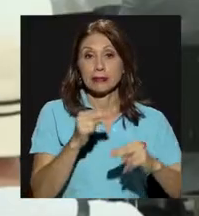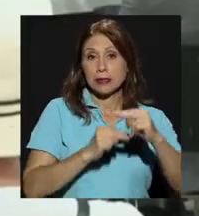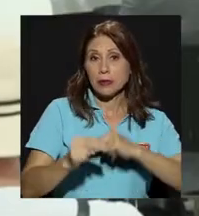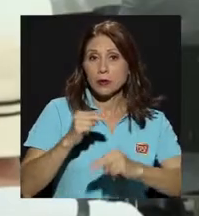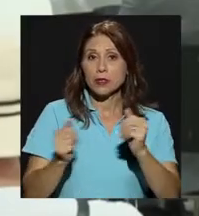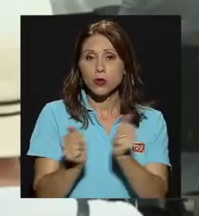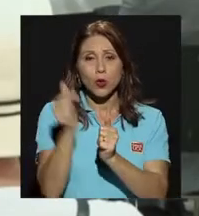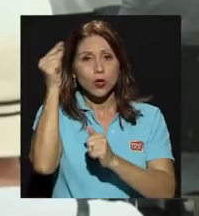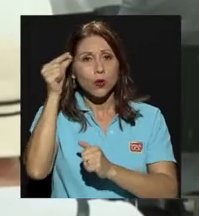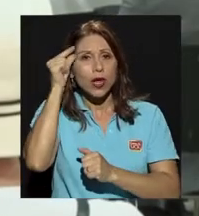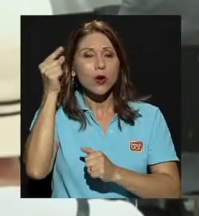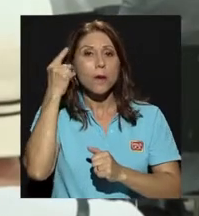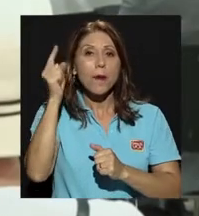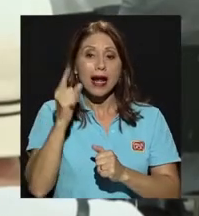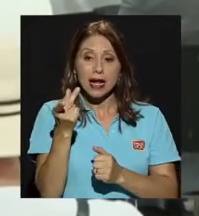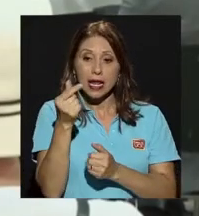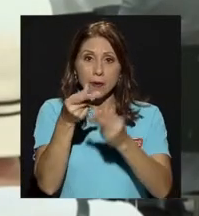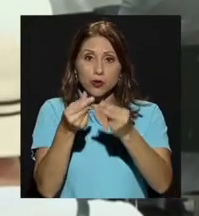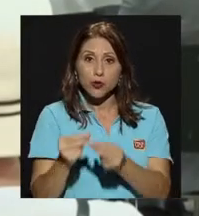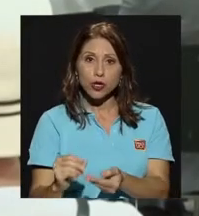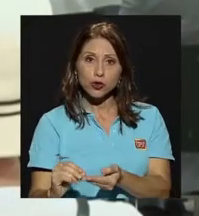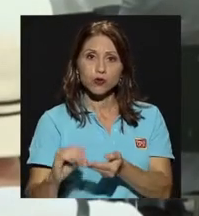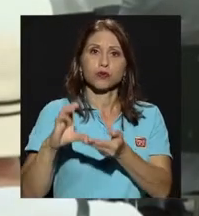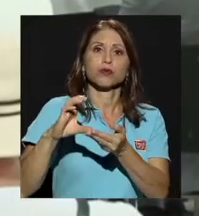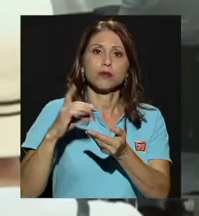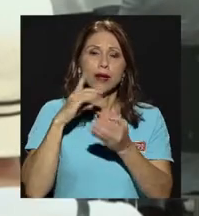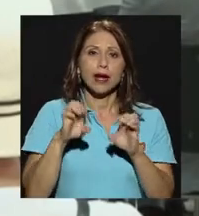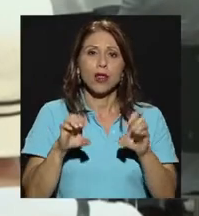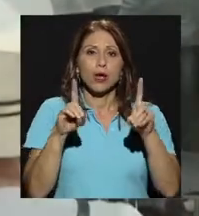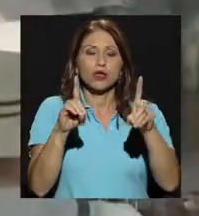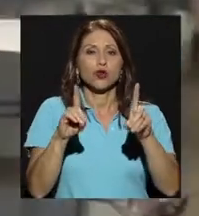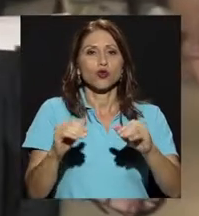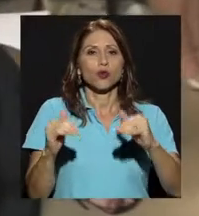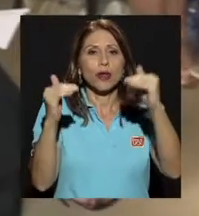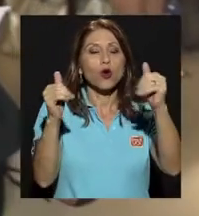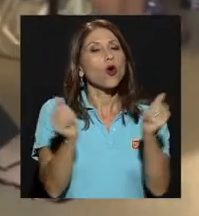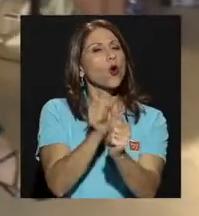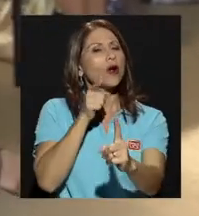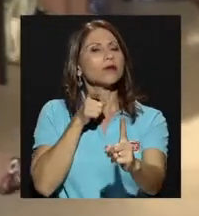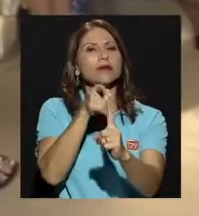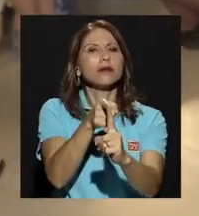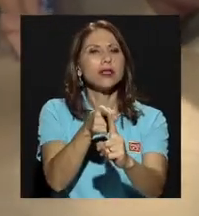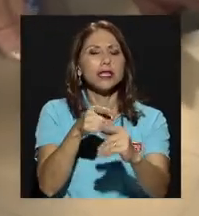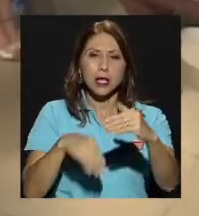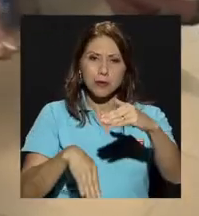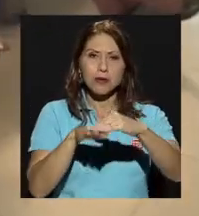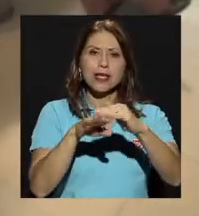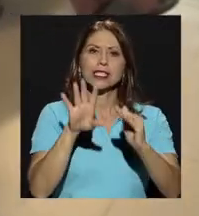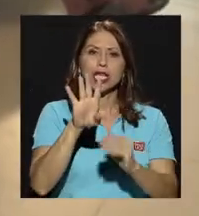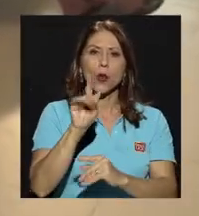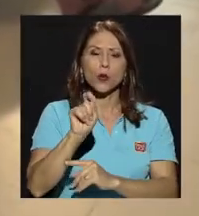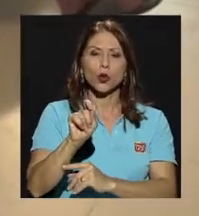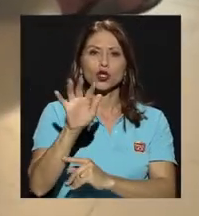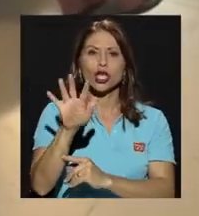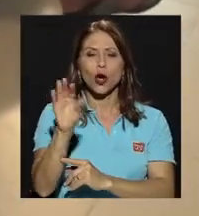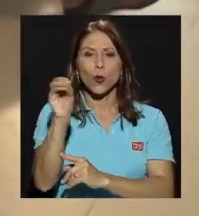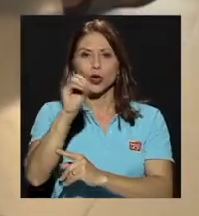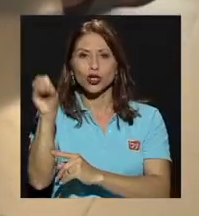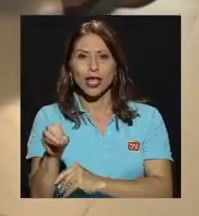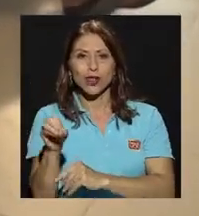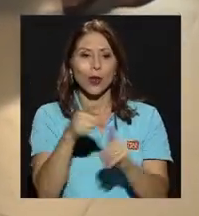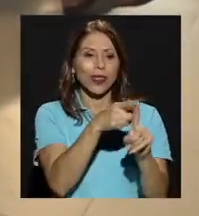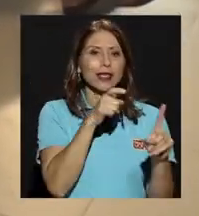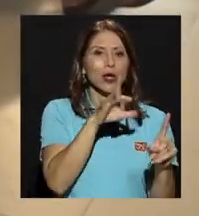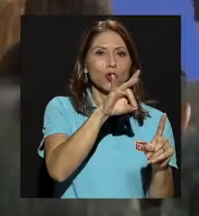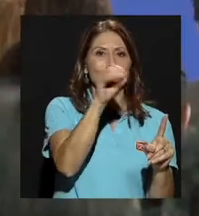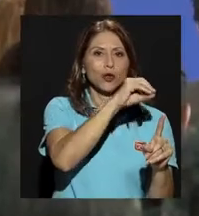La negociación con el gobierno para aumentar el presupuesto para la educación superior con el fin de alcanzar un 5.5% del